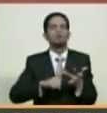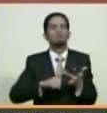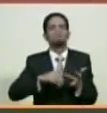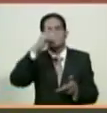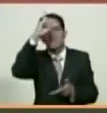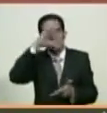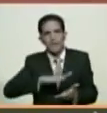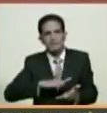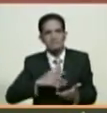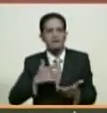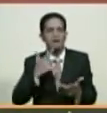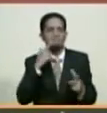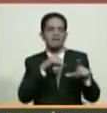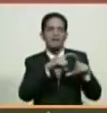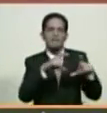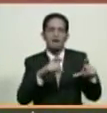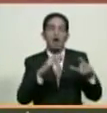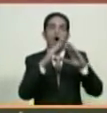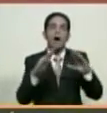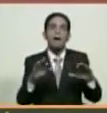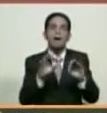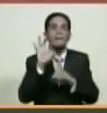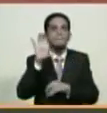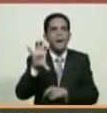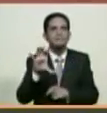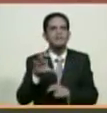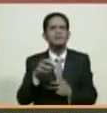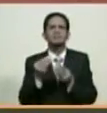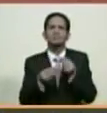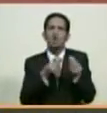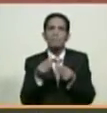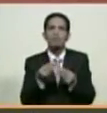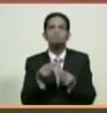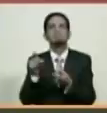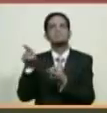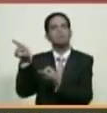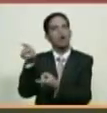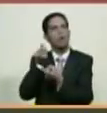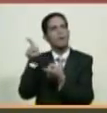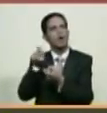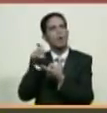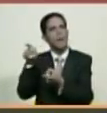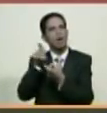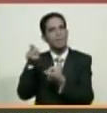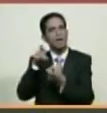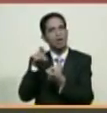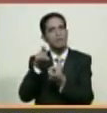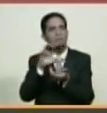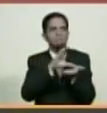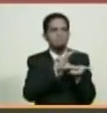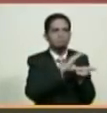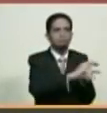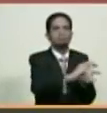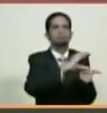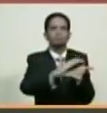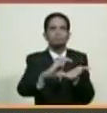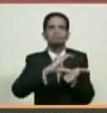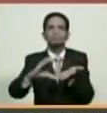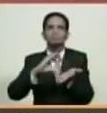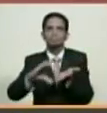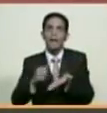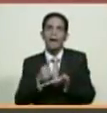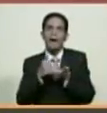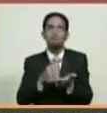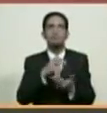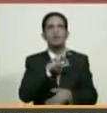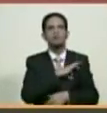hogares de la patria? Pues justamente de la recepción de los tributos y también de lo correspondiente a los ingresos, la productividad en materia de